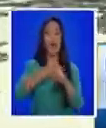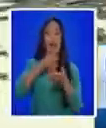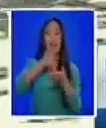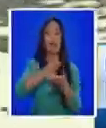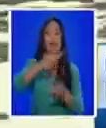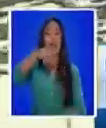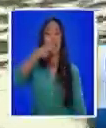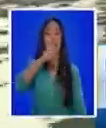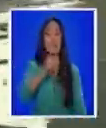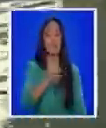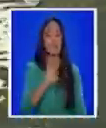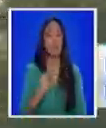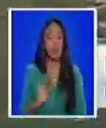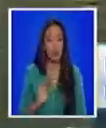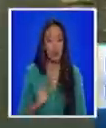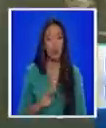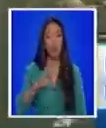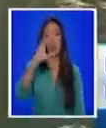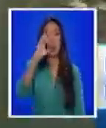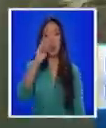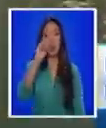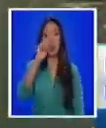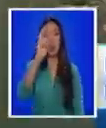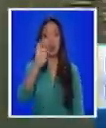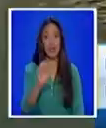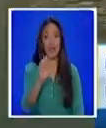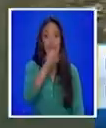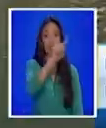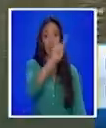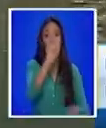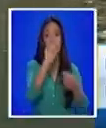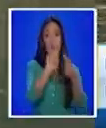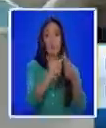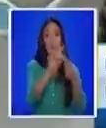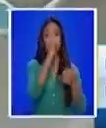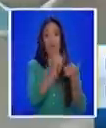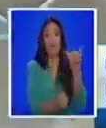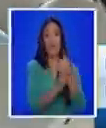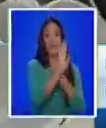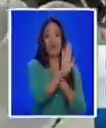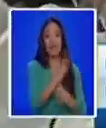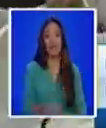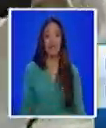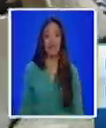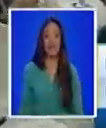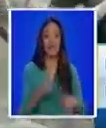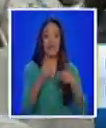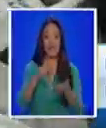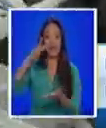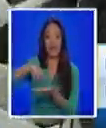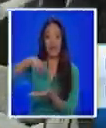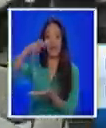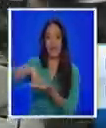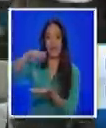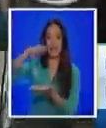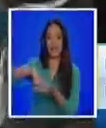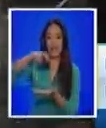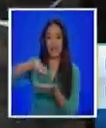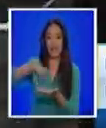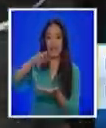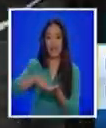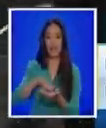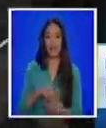El Comité pasa a la gran final, señores. Aquí están con Osiquito.